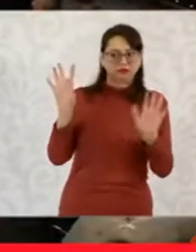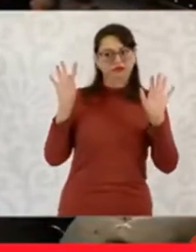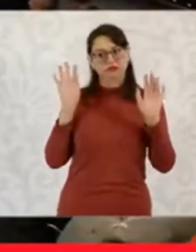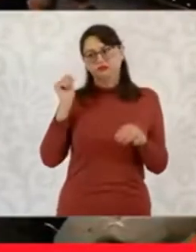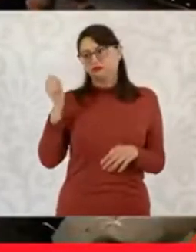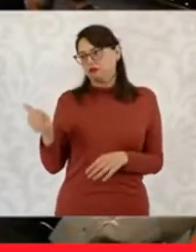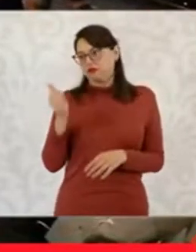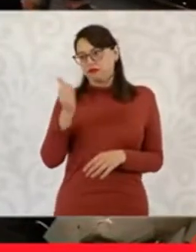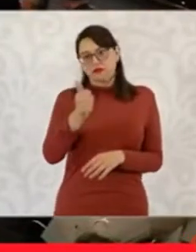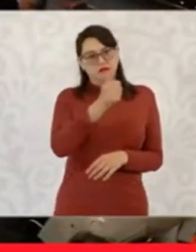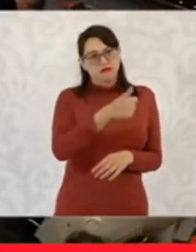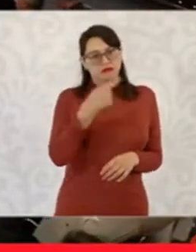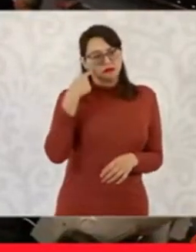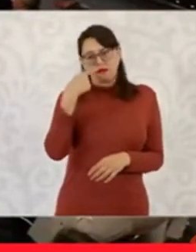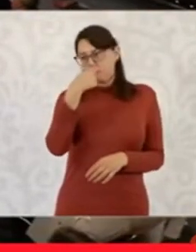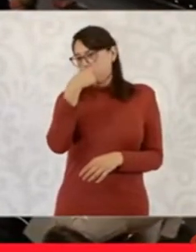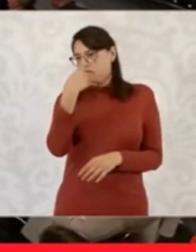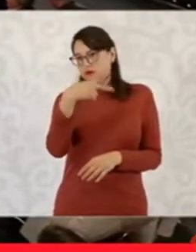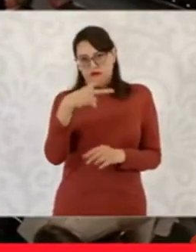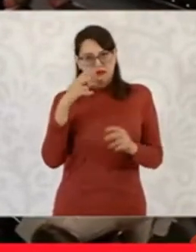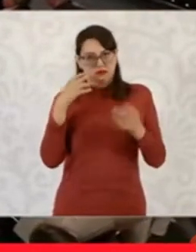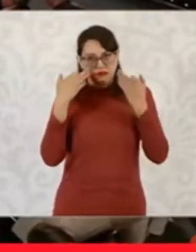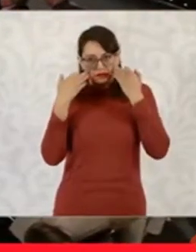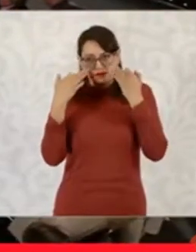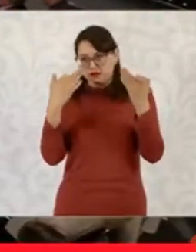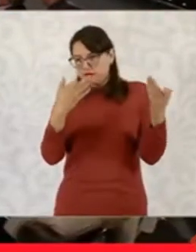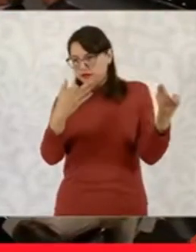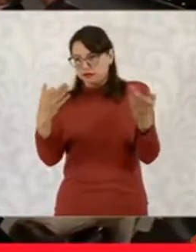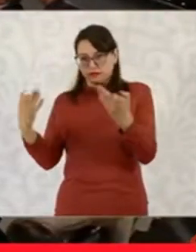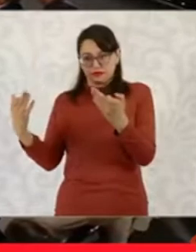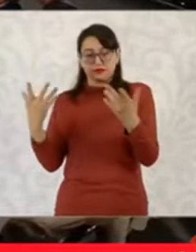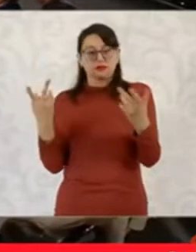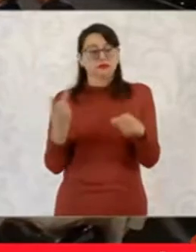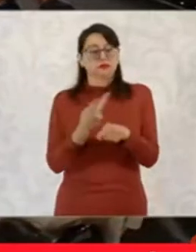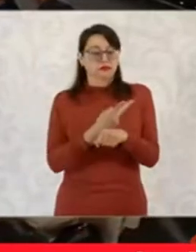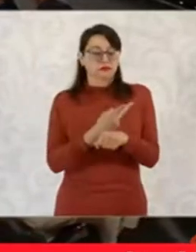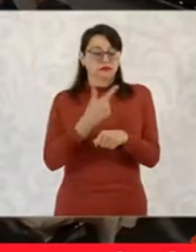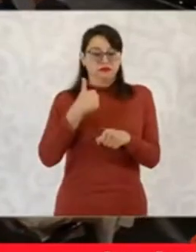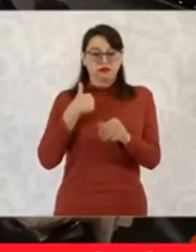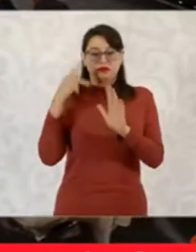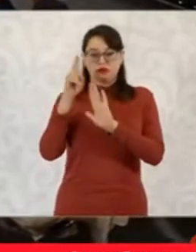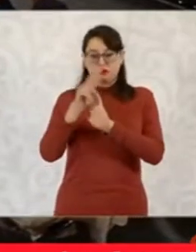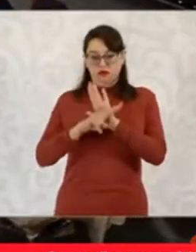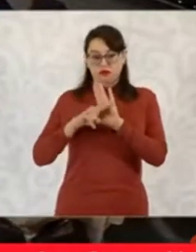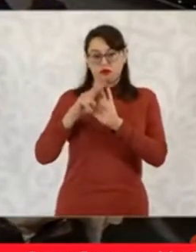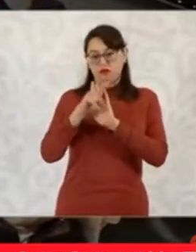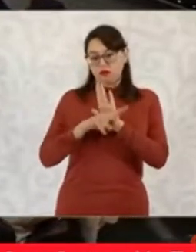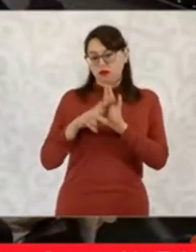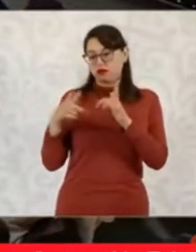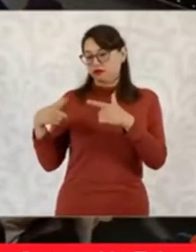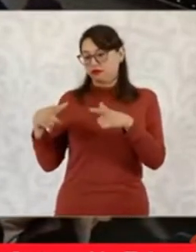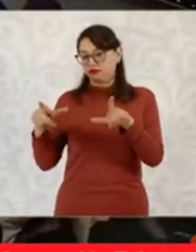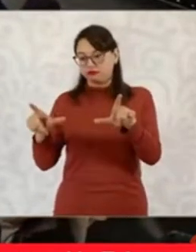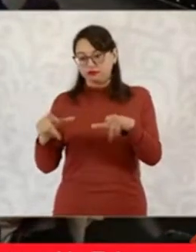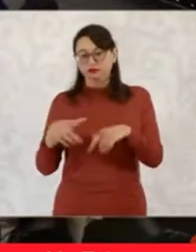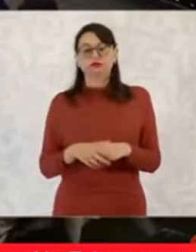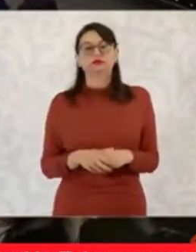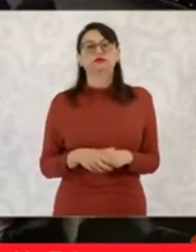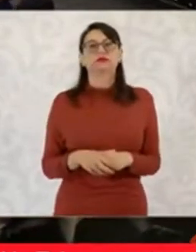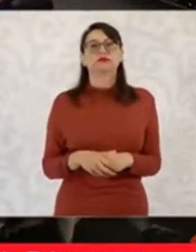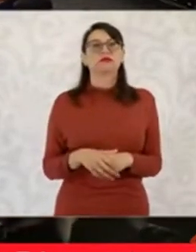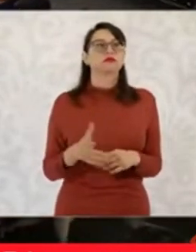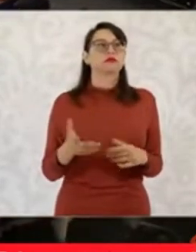y particularmente uno, ha habido una variación obviamente en la visualización, pero el que más